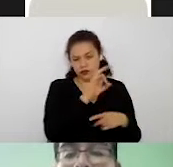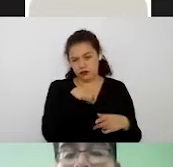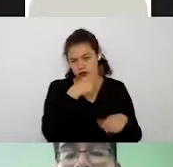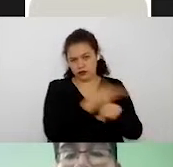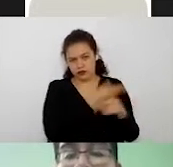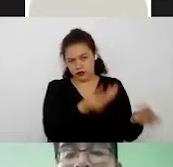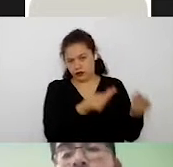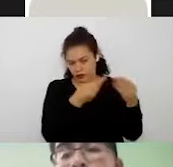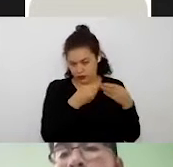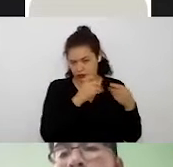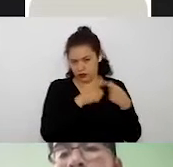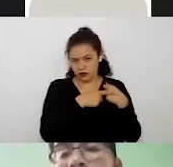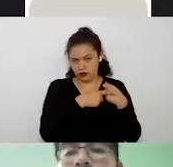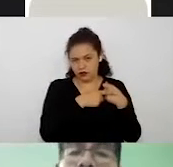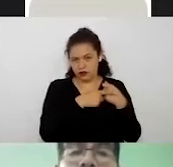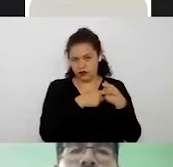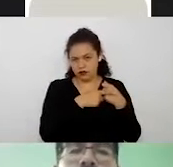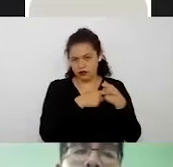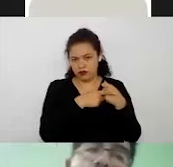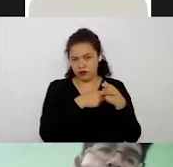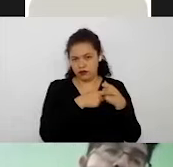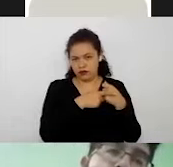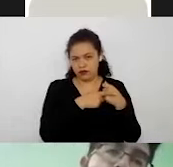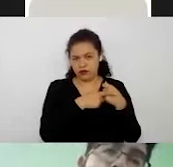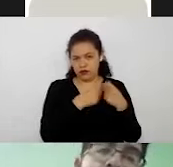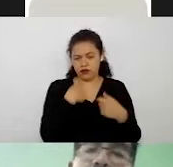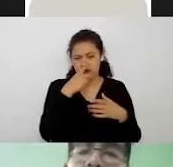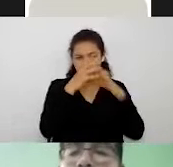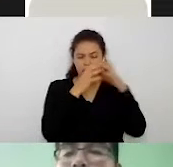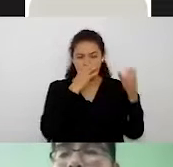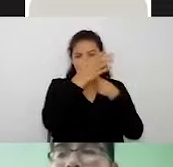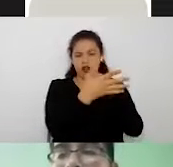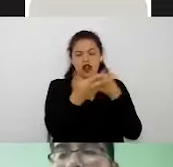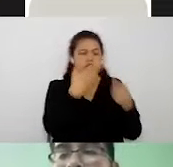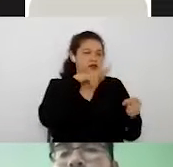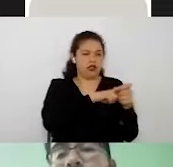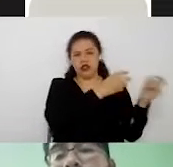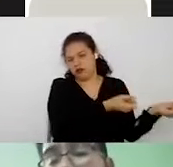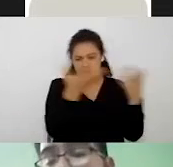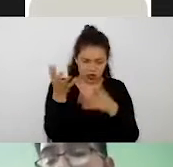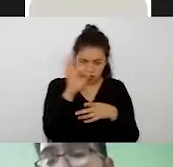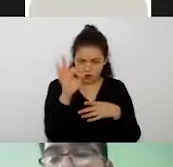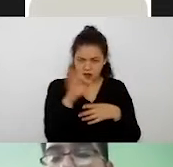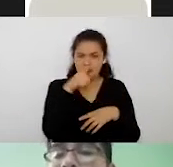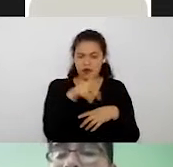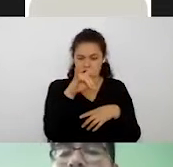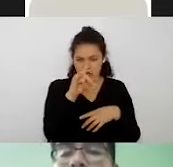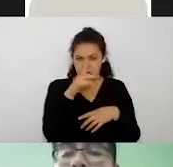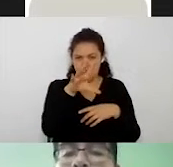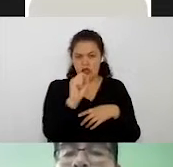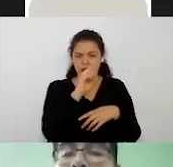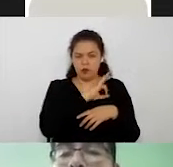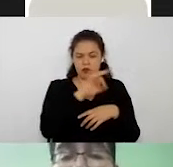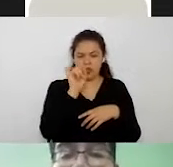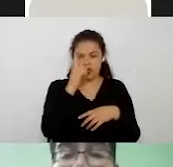algo, le comunicaran, no sé, que me tuvieron que trasladar al hospital o que si pueden ir por mí porque necesito que